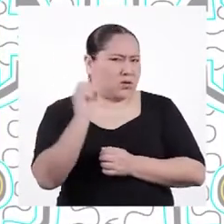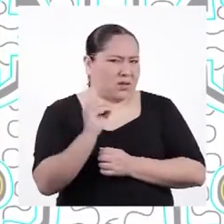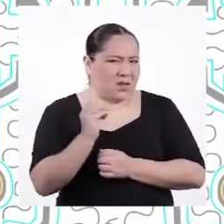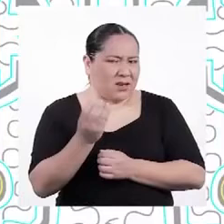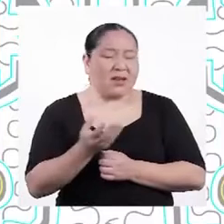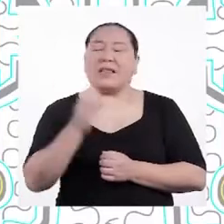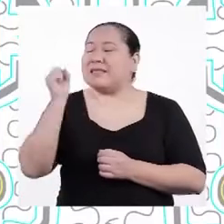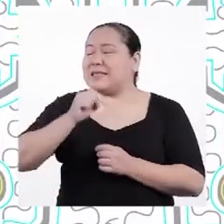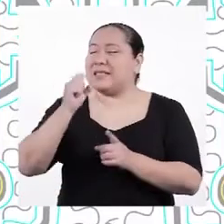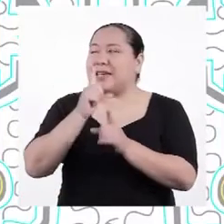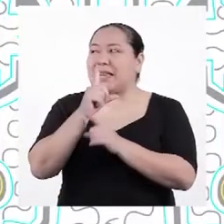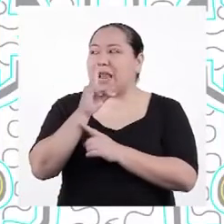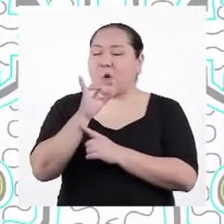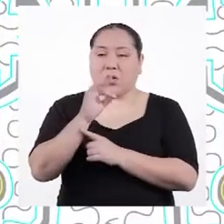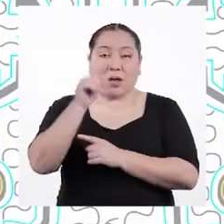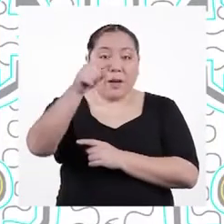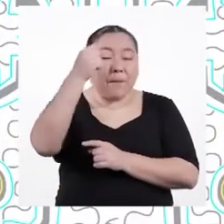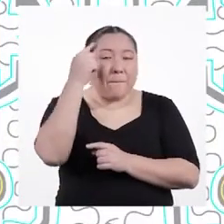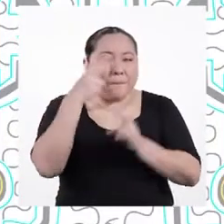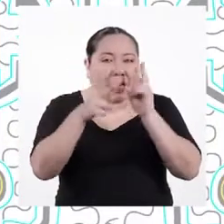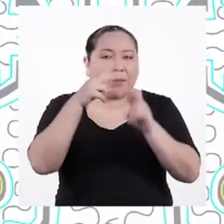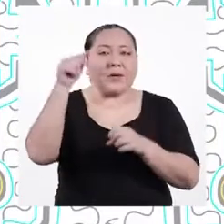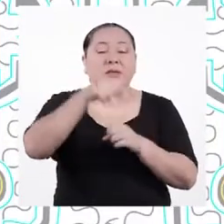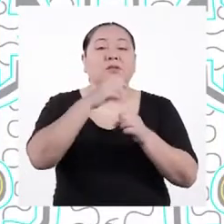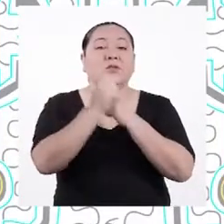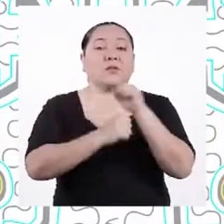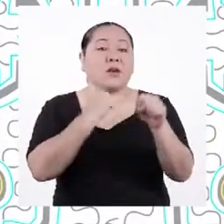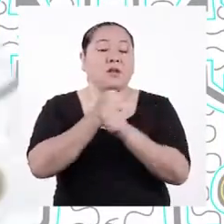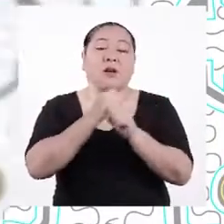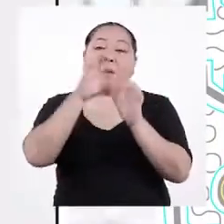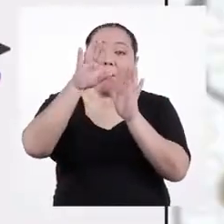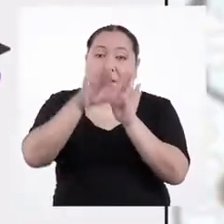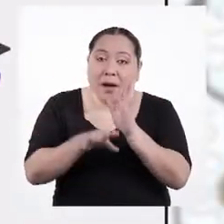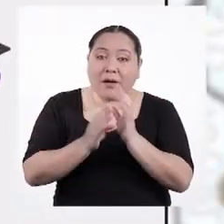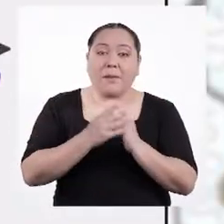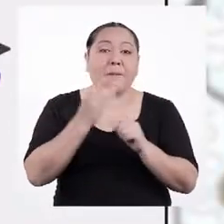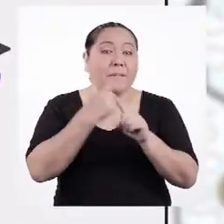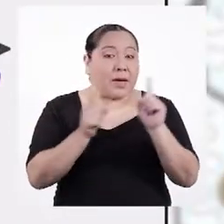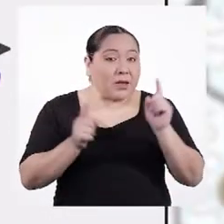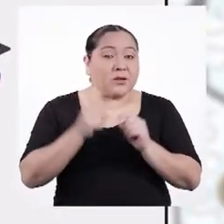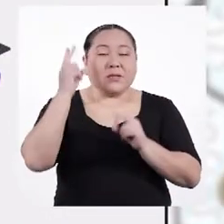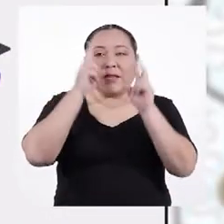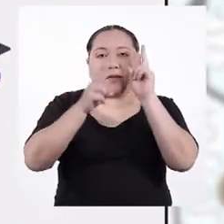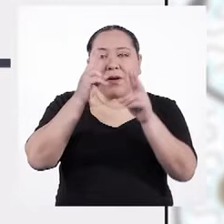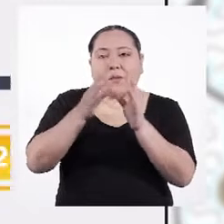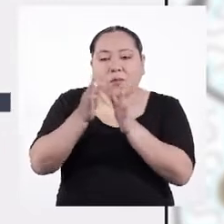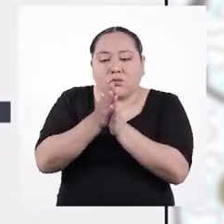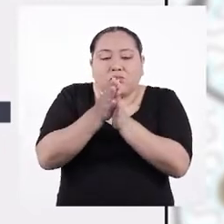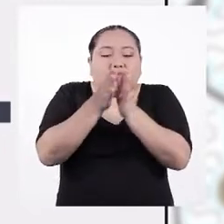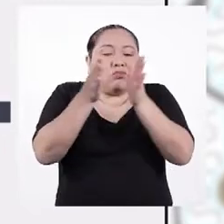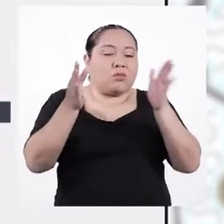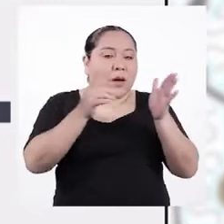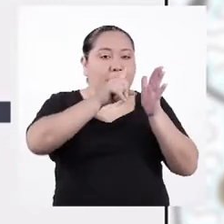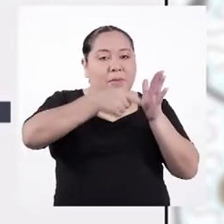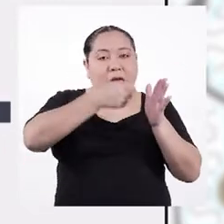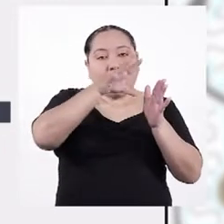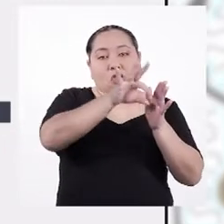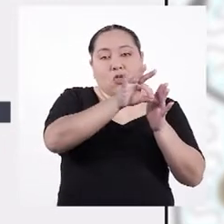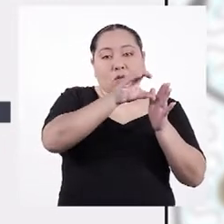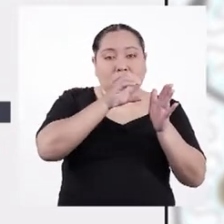Si consideramos esos años, es bajo. Por otro lado, si consideramos los años de 1992